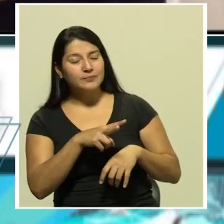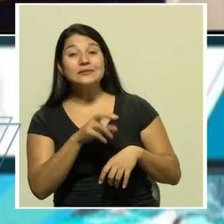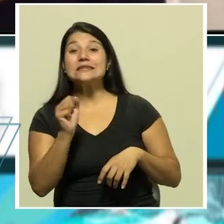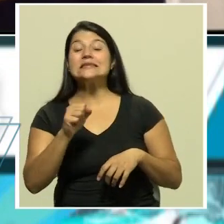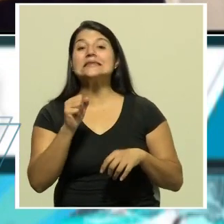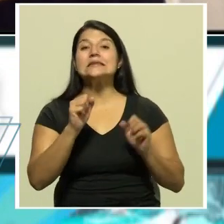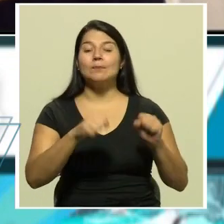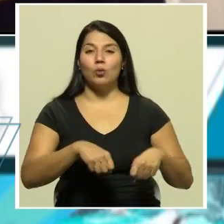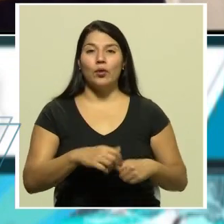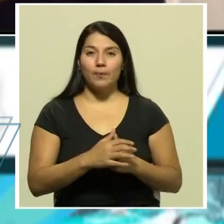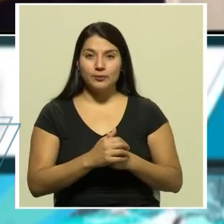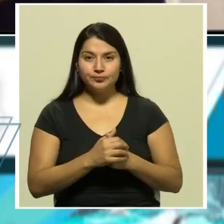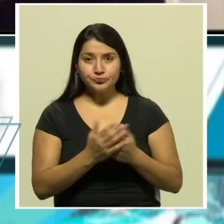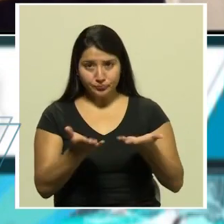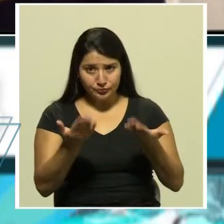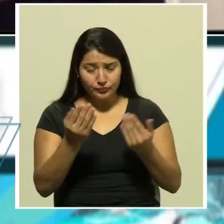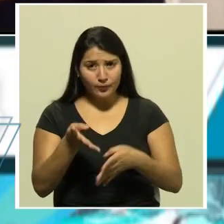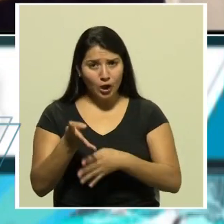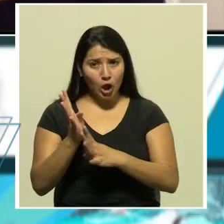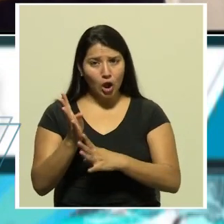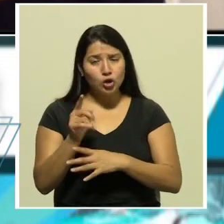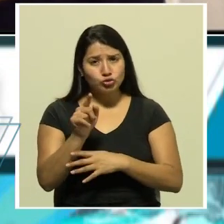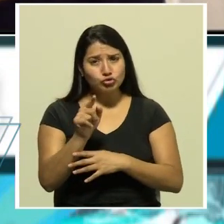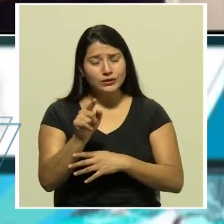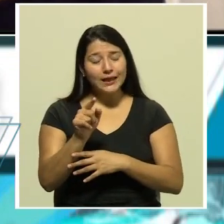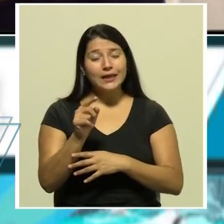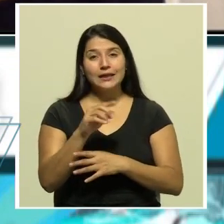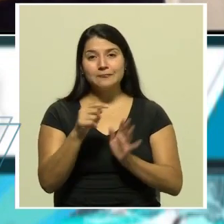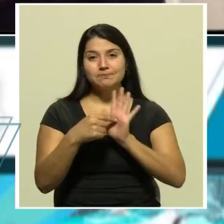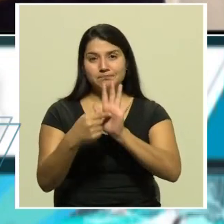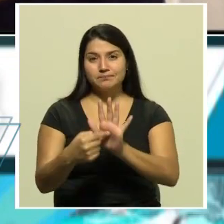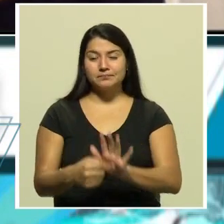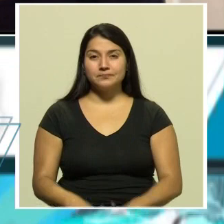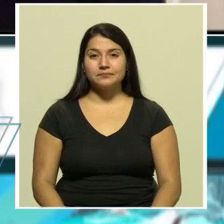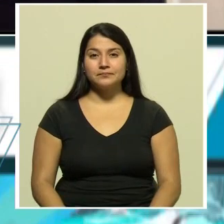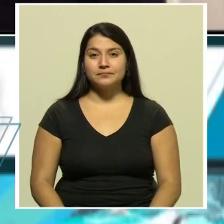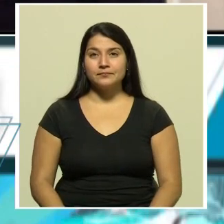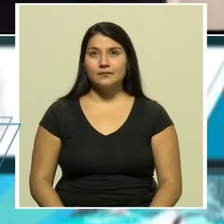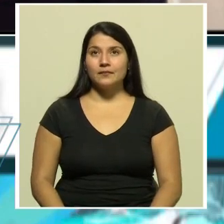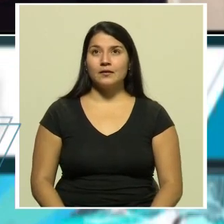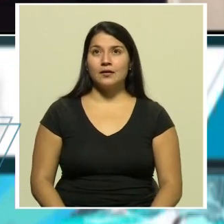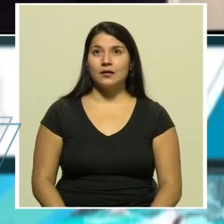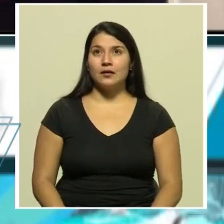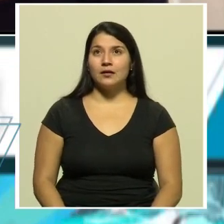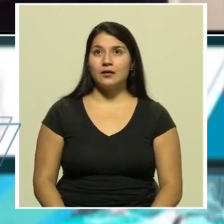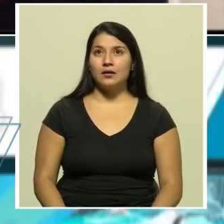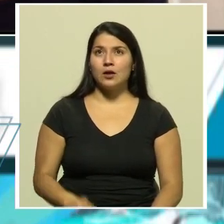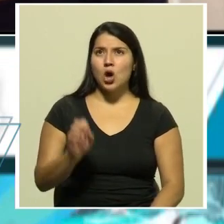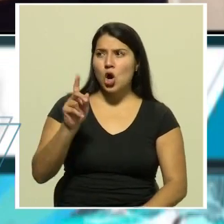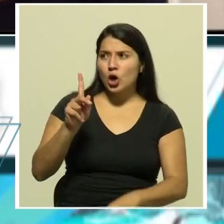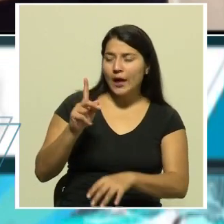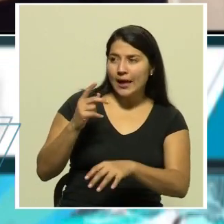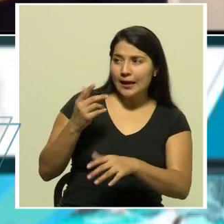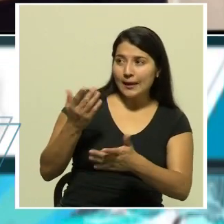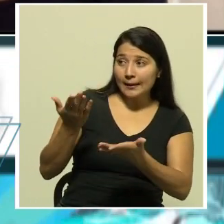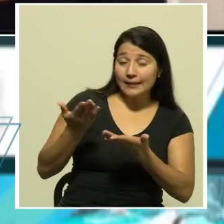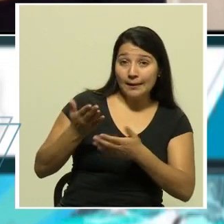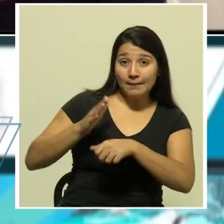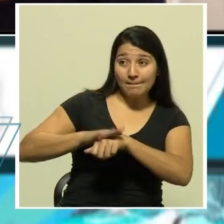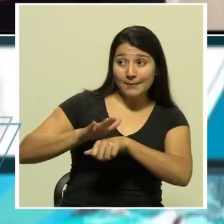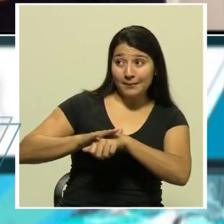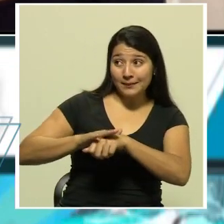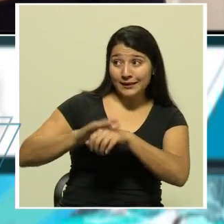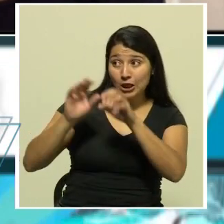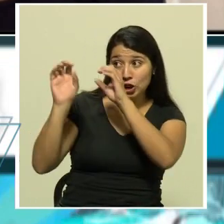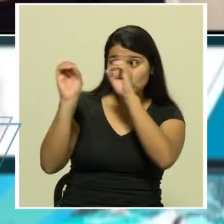sí podemos. Compártalo usted y ahí los televidentes lo ven. Voy a dar un momentito que me habilite la posibilidad en el Zoom